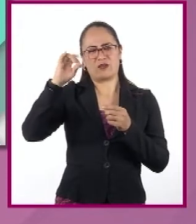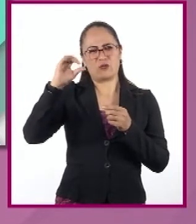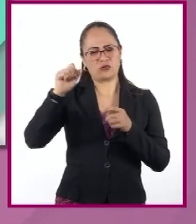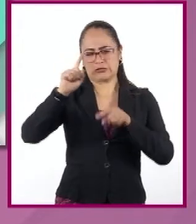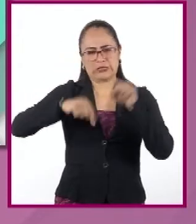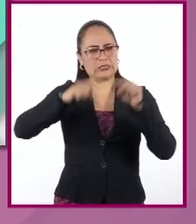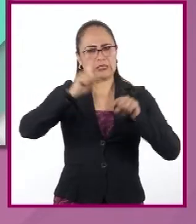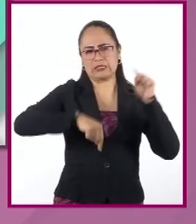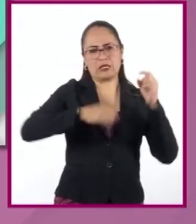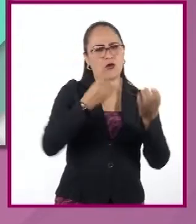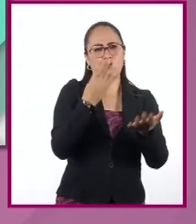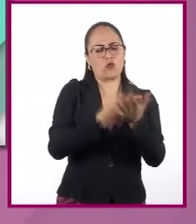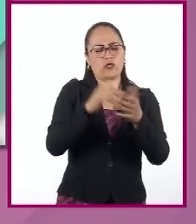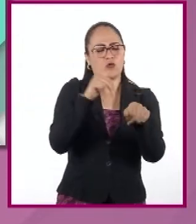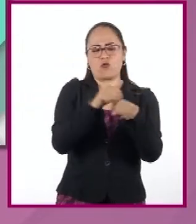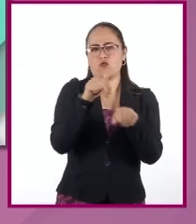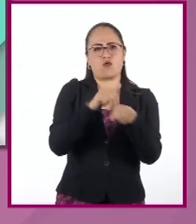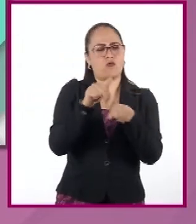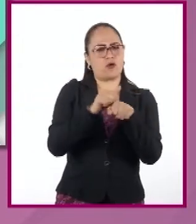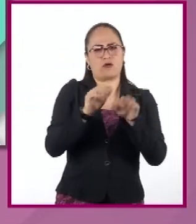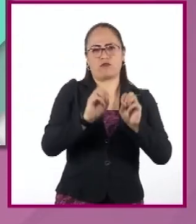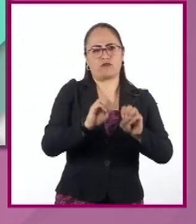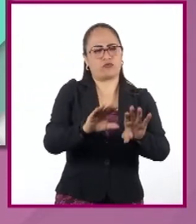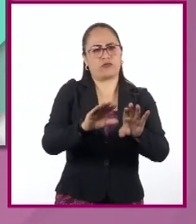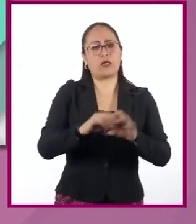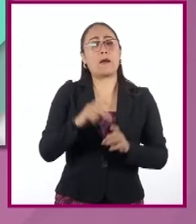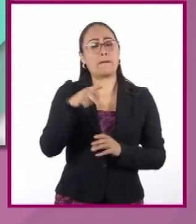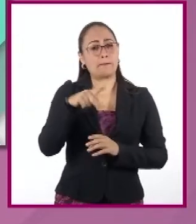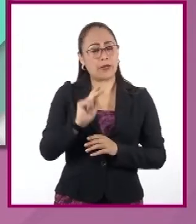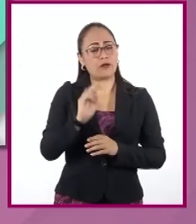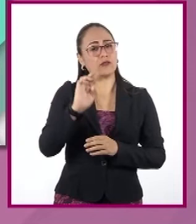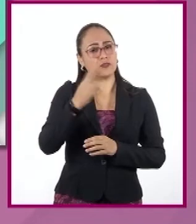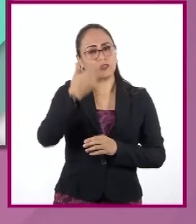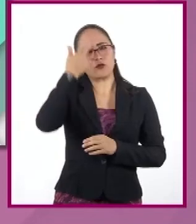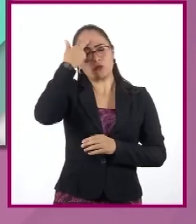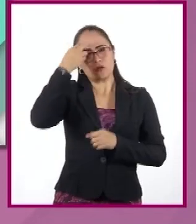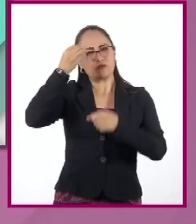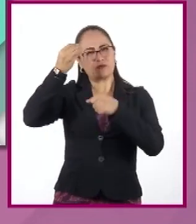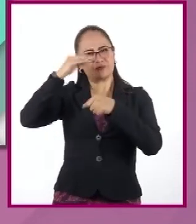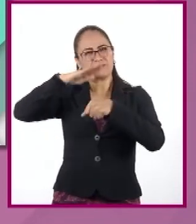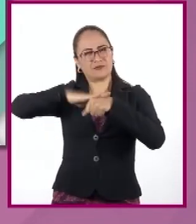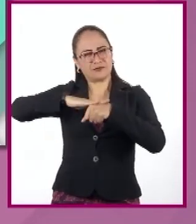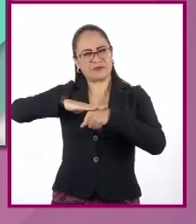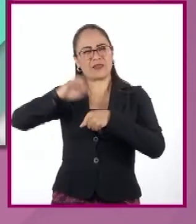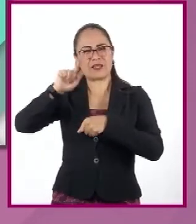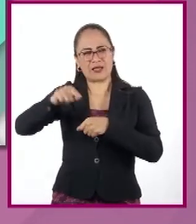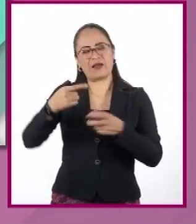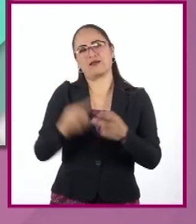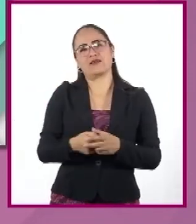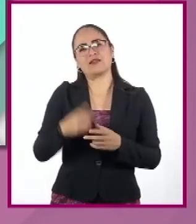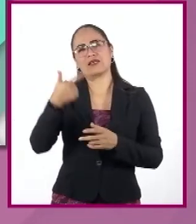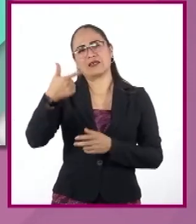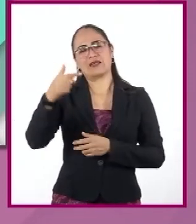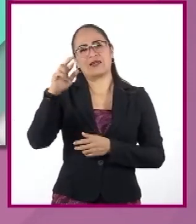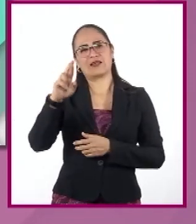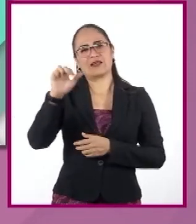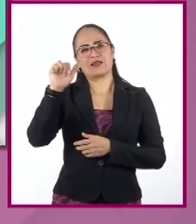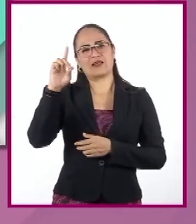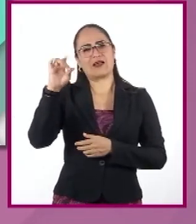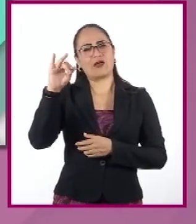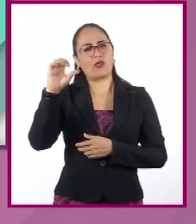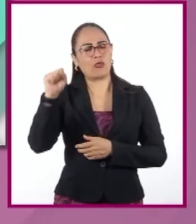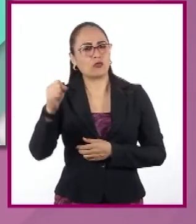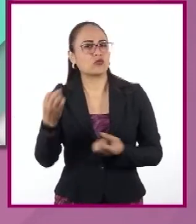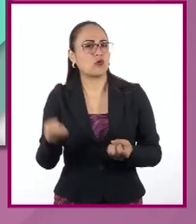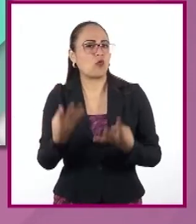únicamente con su valor numérico. Pero no debemos olvidar que el contexto del problema refiere a la medida de